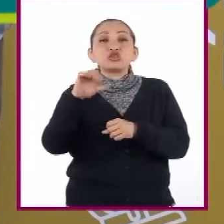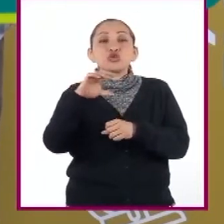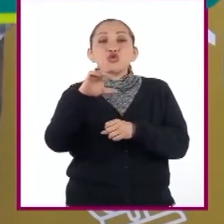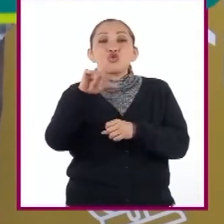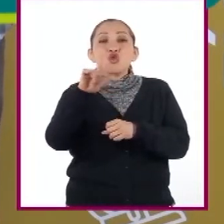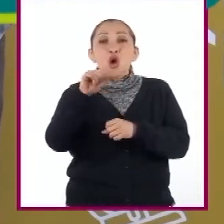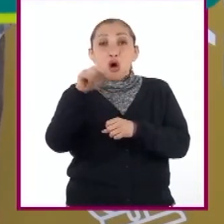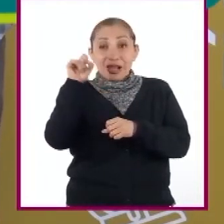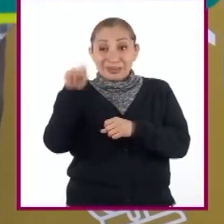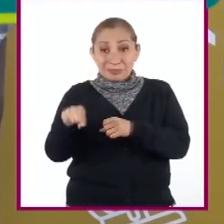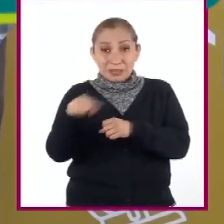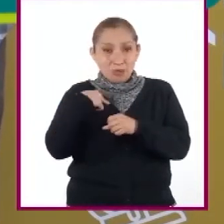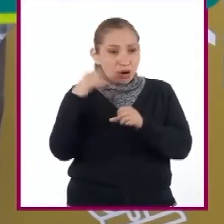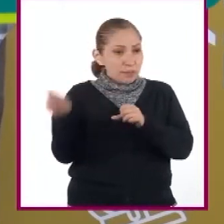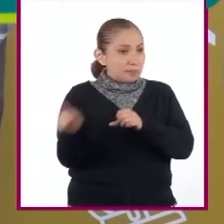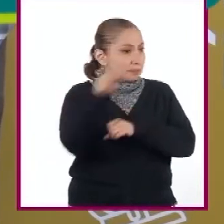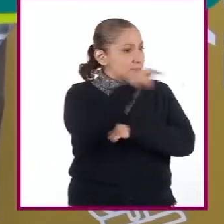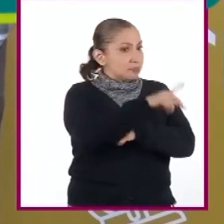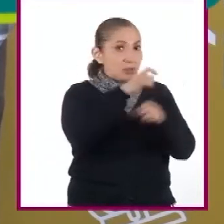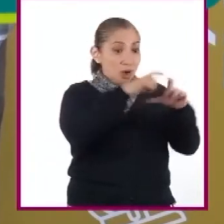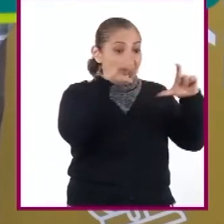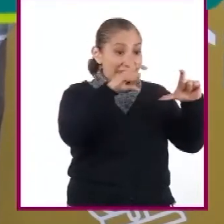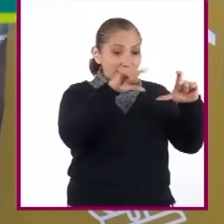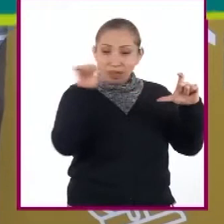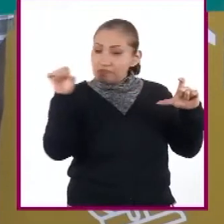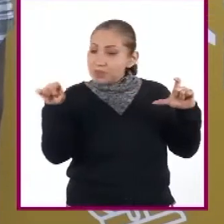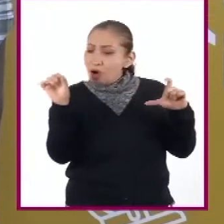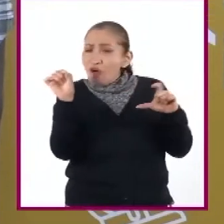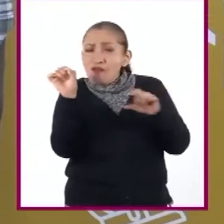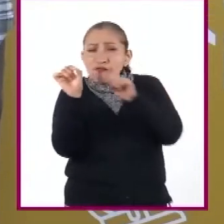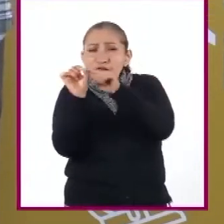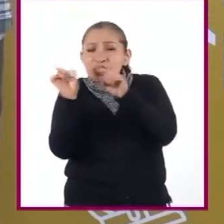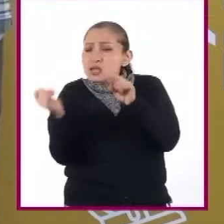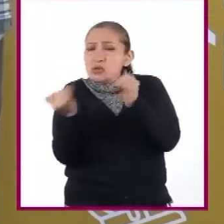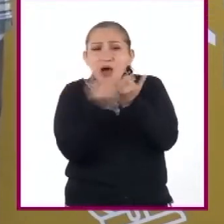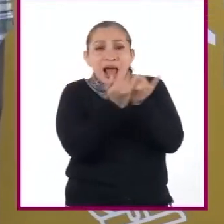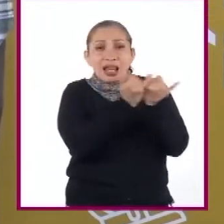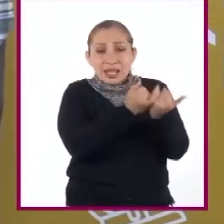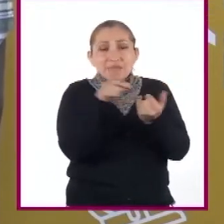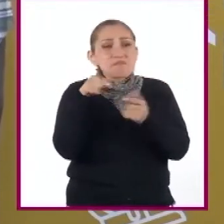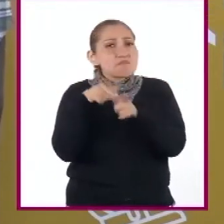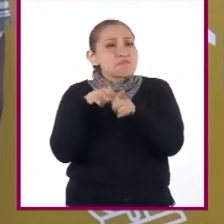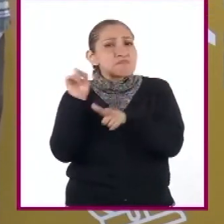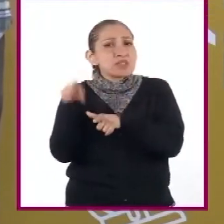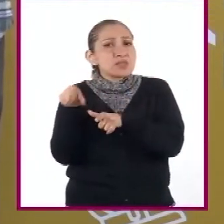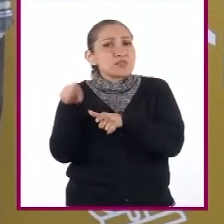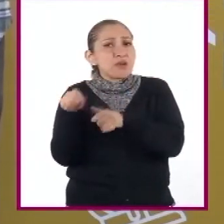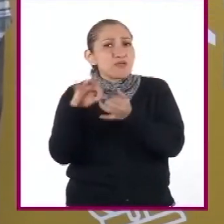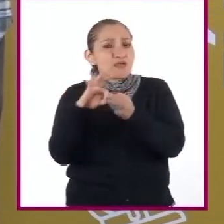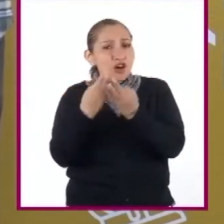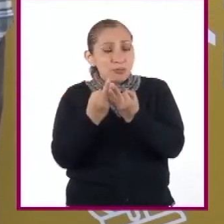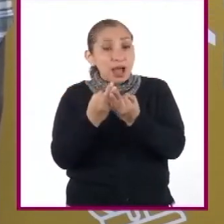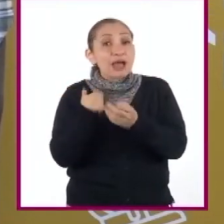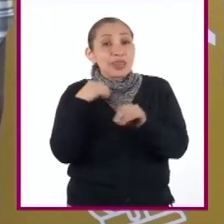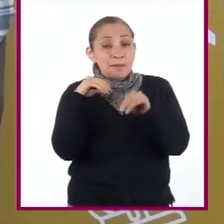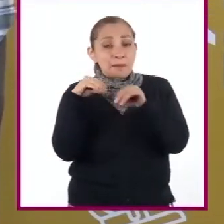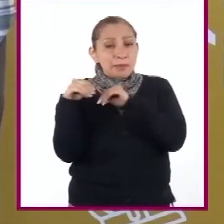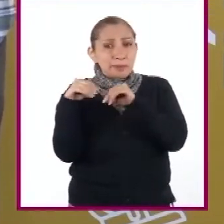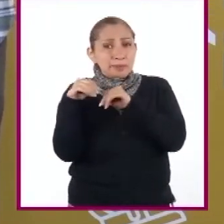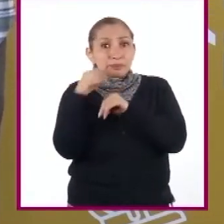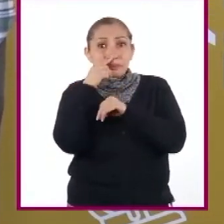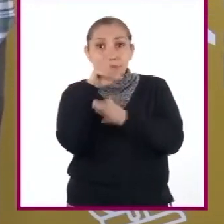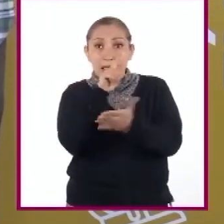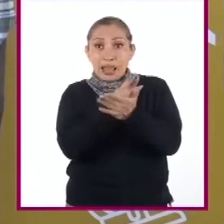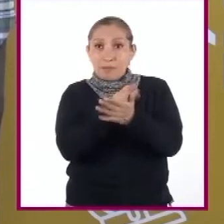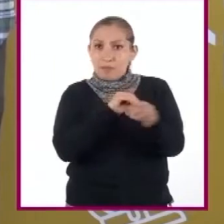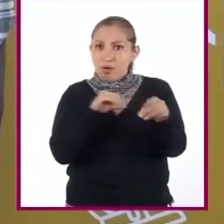pedazo conservaba las propiedades de dicha materia y tendría masa permanente. Además, se movería como dictan las leyes